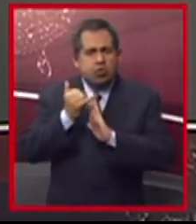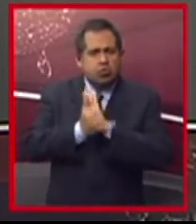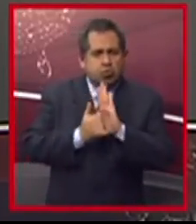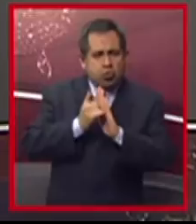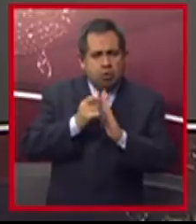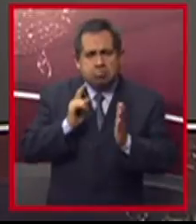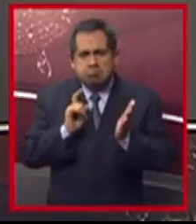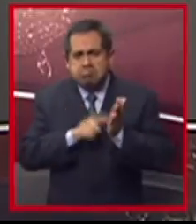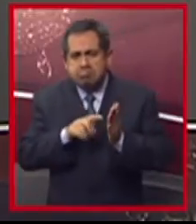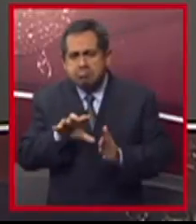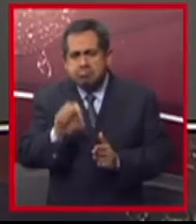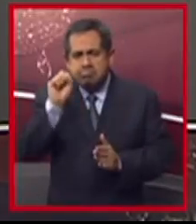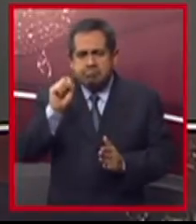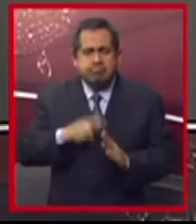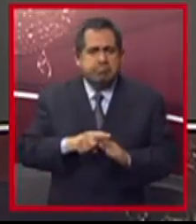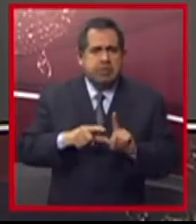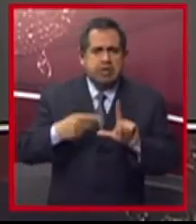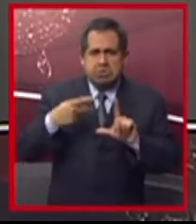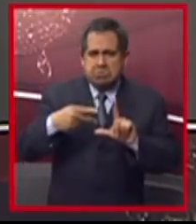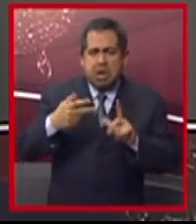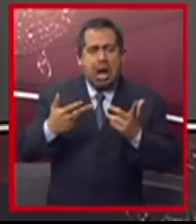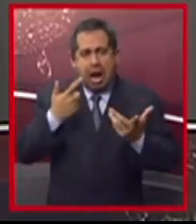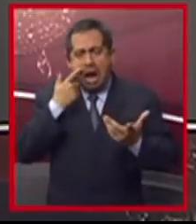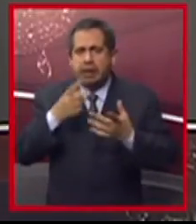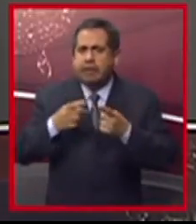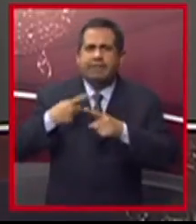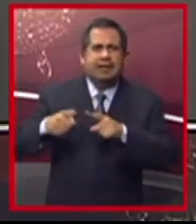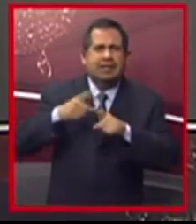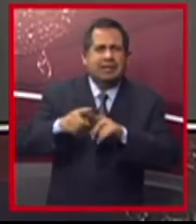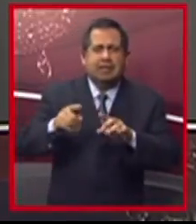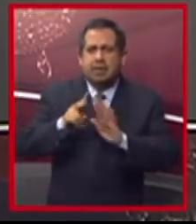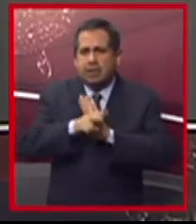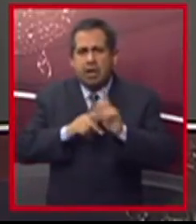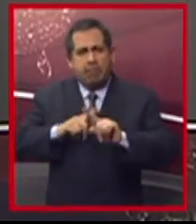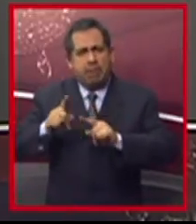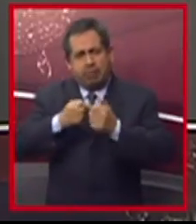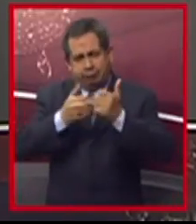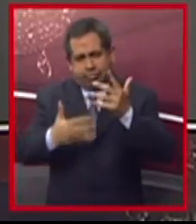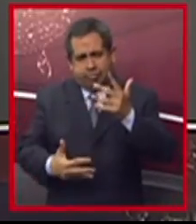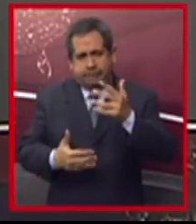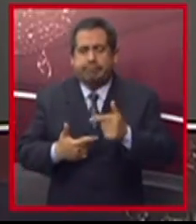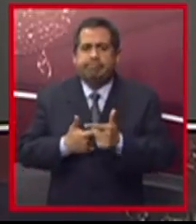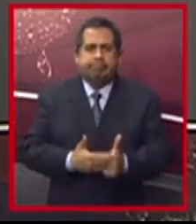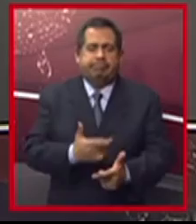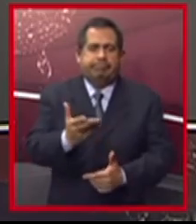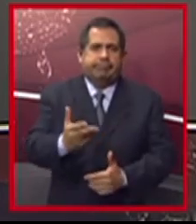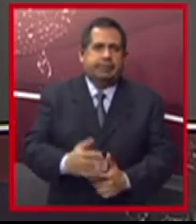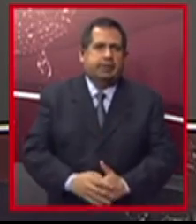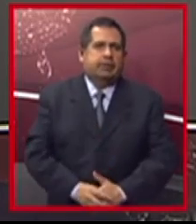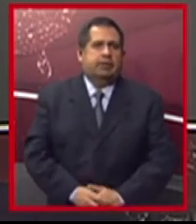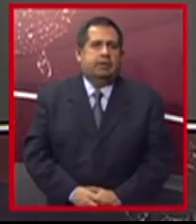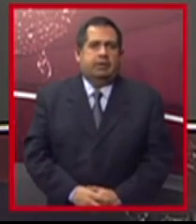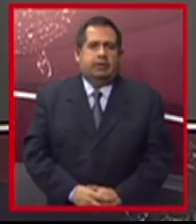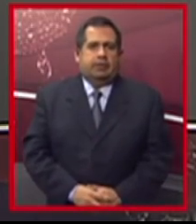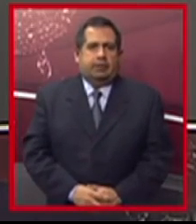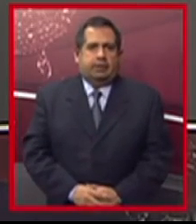también como canal del Congreso, donde podrá encontrar los videos más destacados, así como este programa. Continuamos.